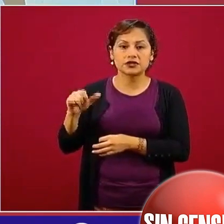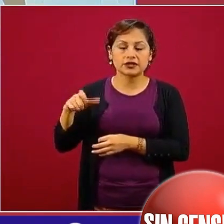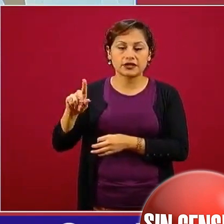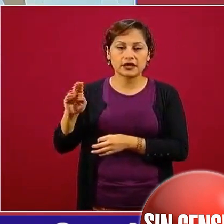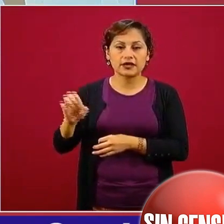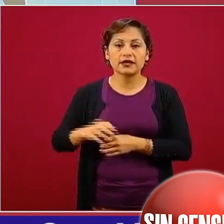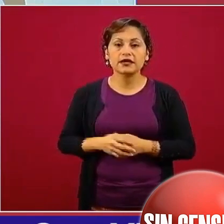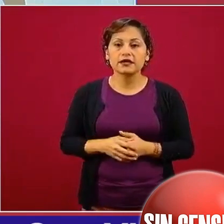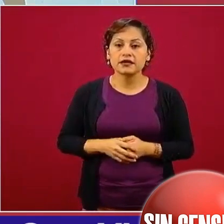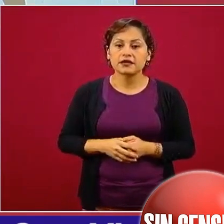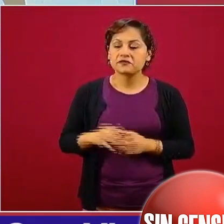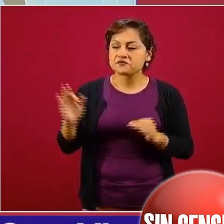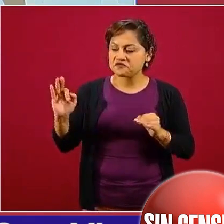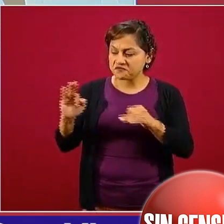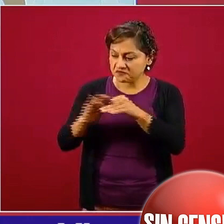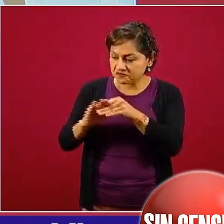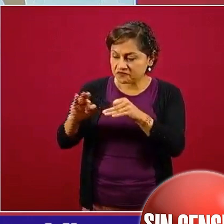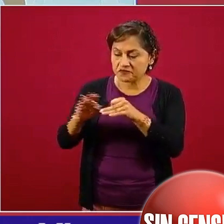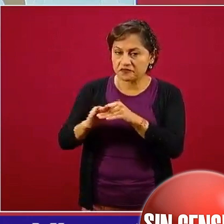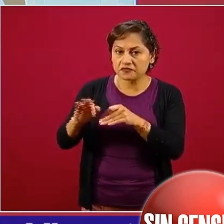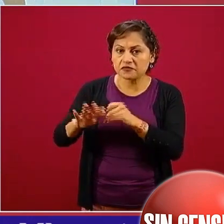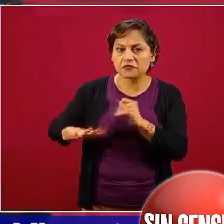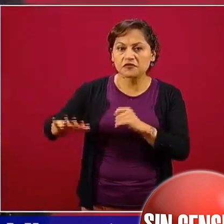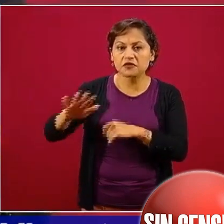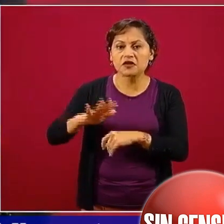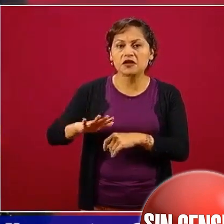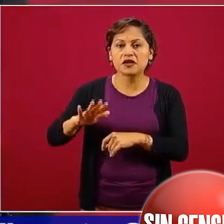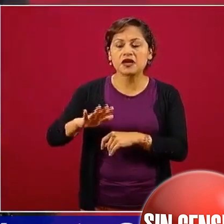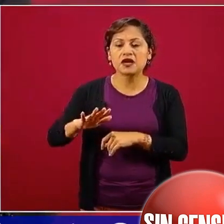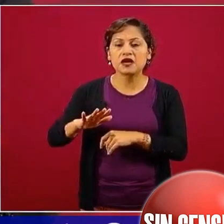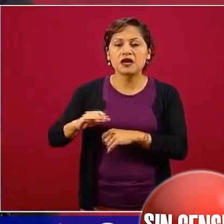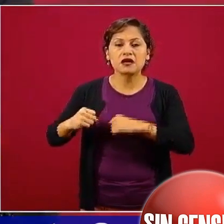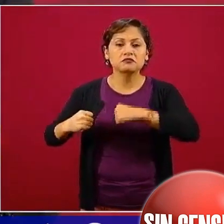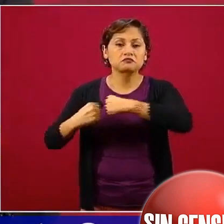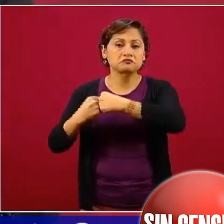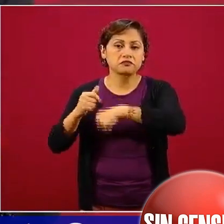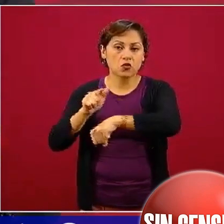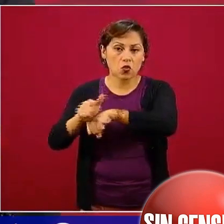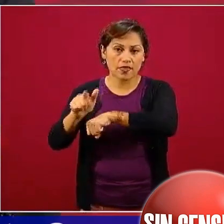ya cerca de los límites con Guatemala.